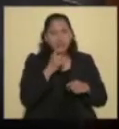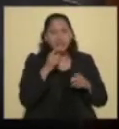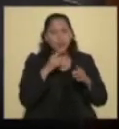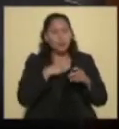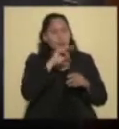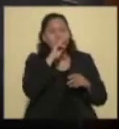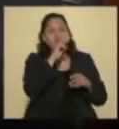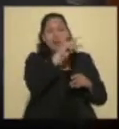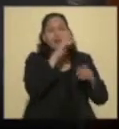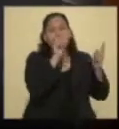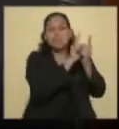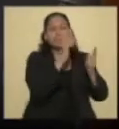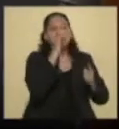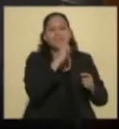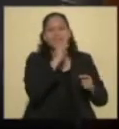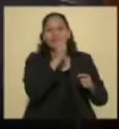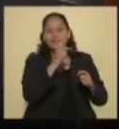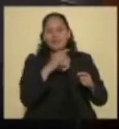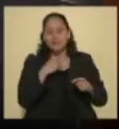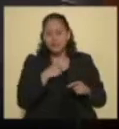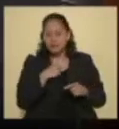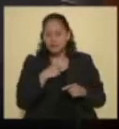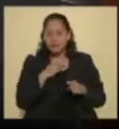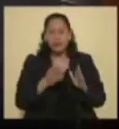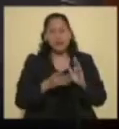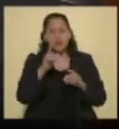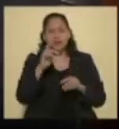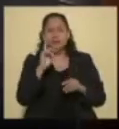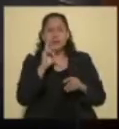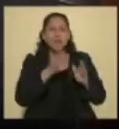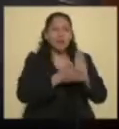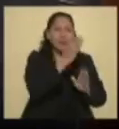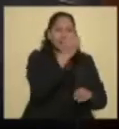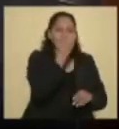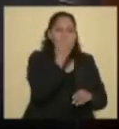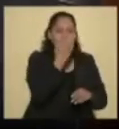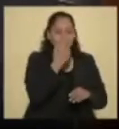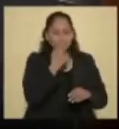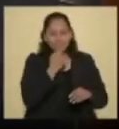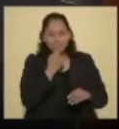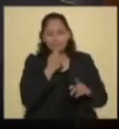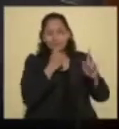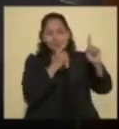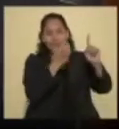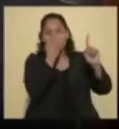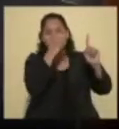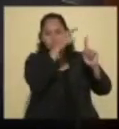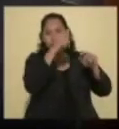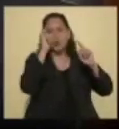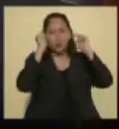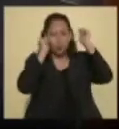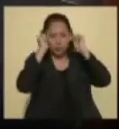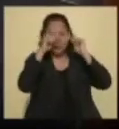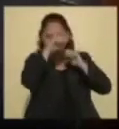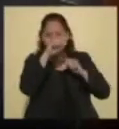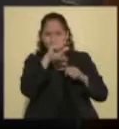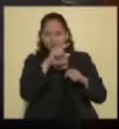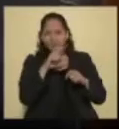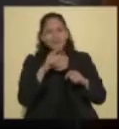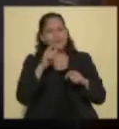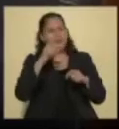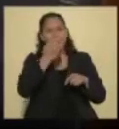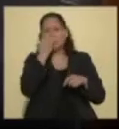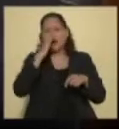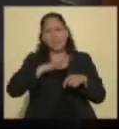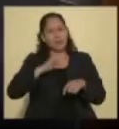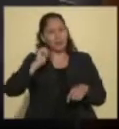ver a mi madre, me dirigí a la escuela, a la Escuela Mexicana de Turismo, que es la escuela más antigua